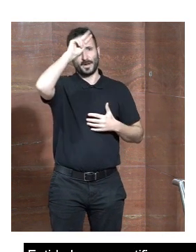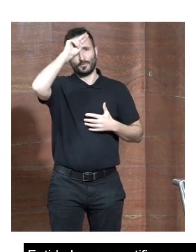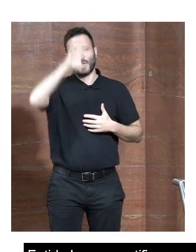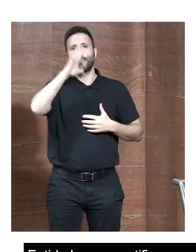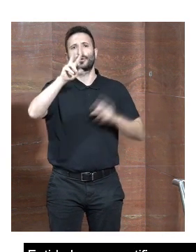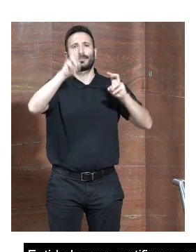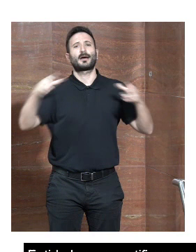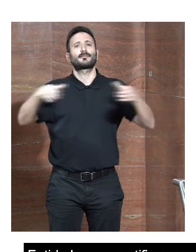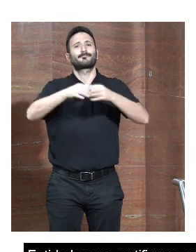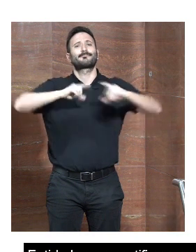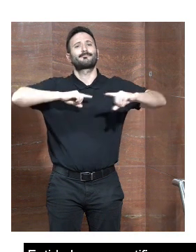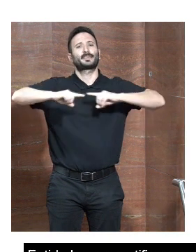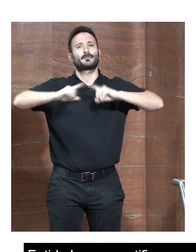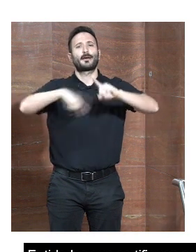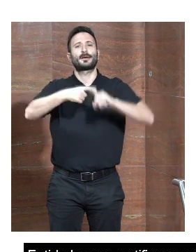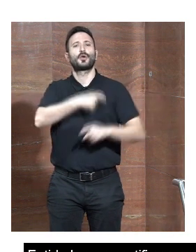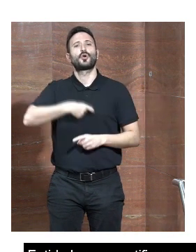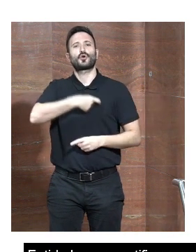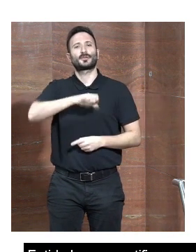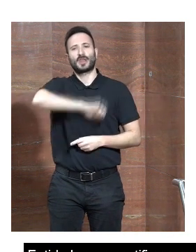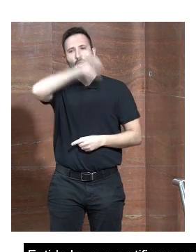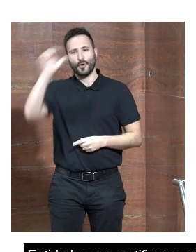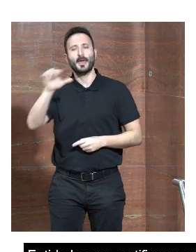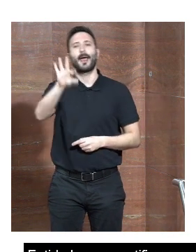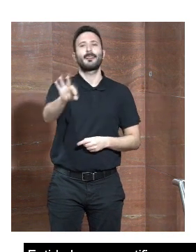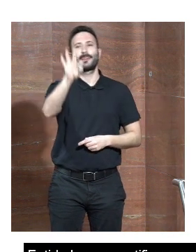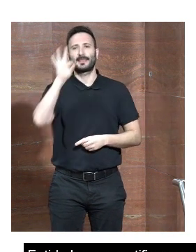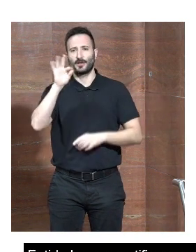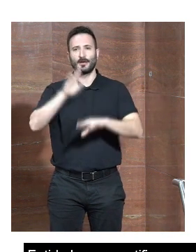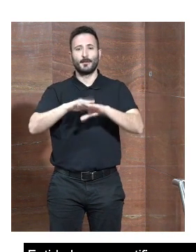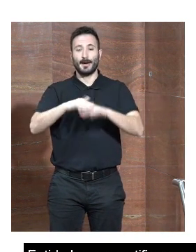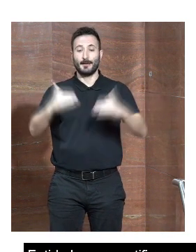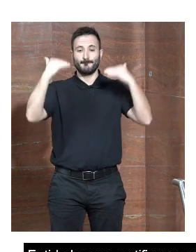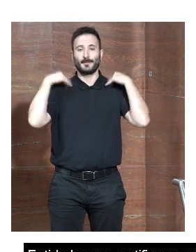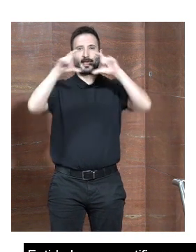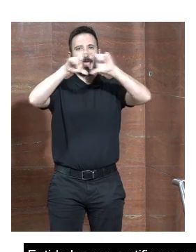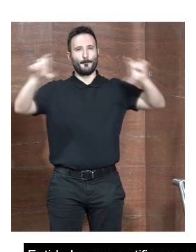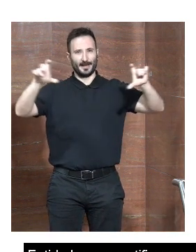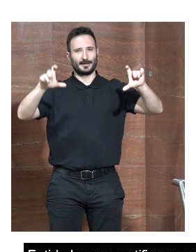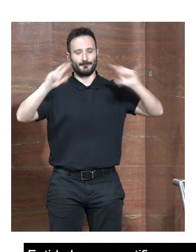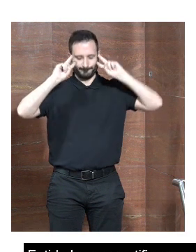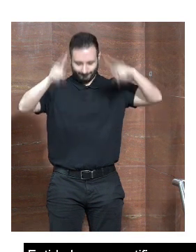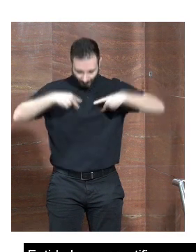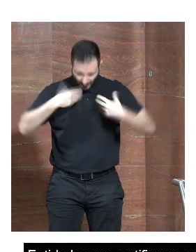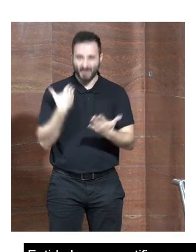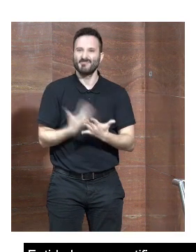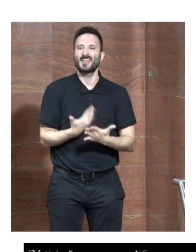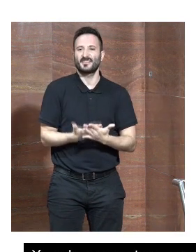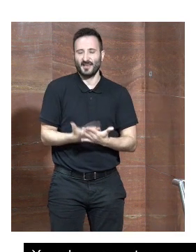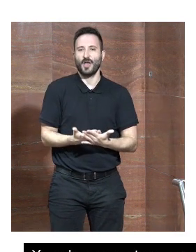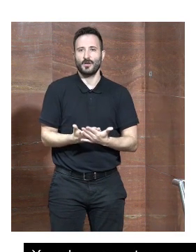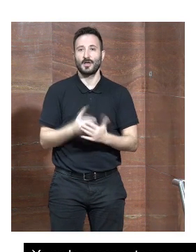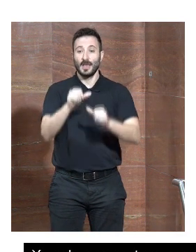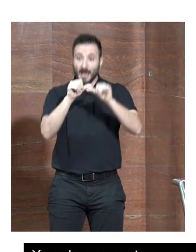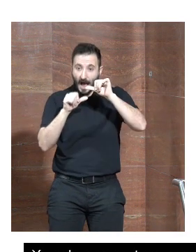vigor la directiva, y la propia Comisión Europea tomó la decisión de que fuera la propia empresa quien se autocertificase y